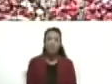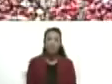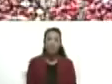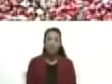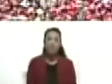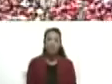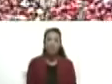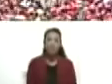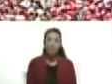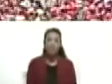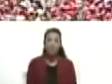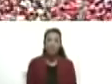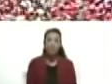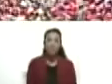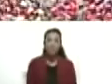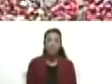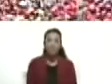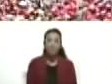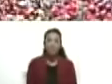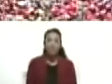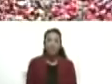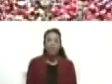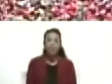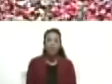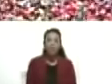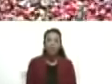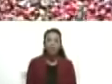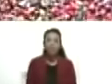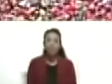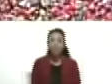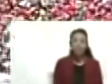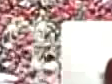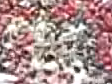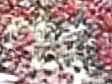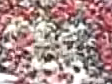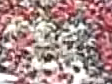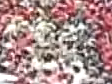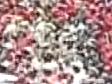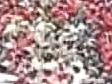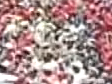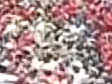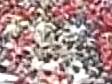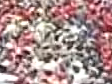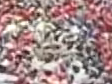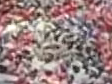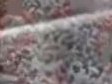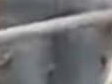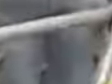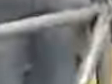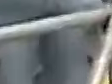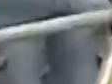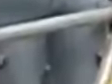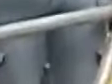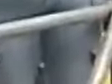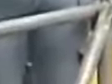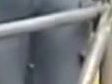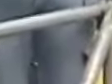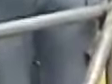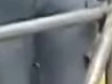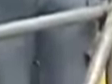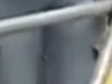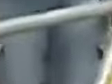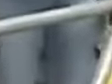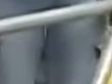El pueblo es sabio y paciente, es el decir de los viejos, que al cantar de